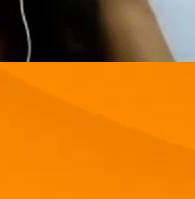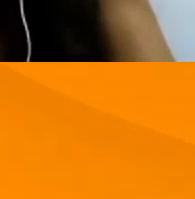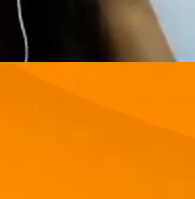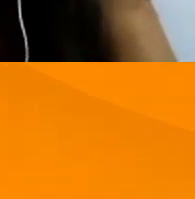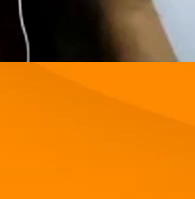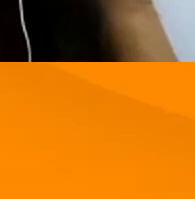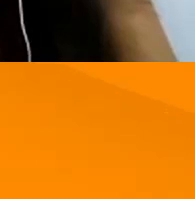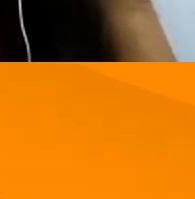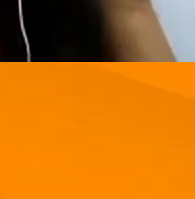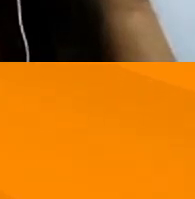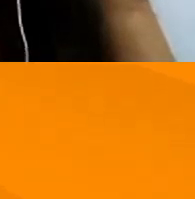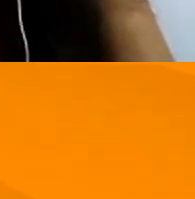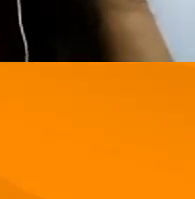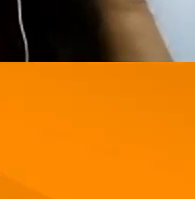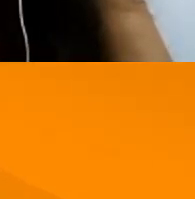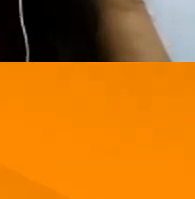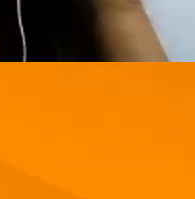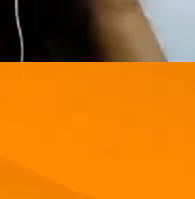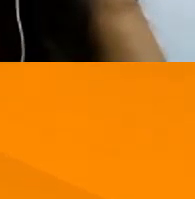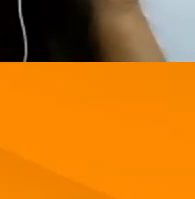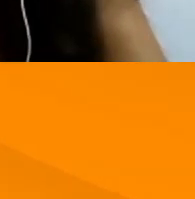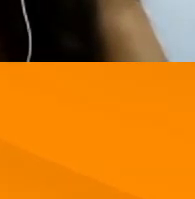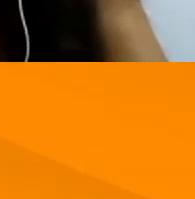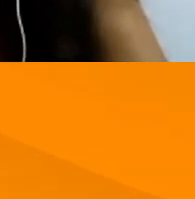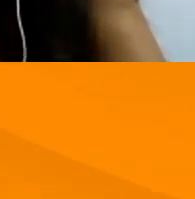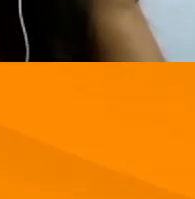optimismo, amigos y seres queridos.